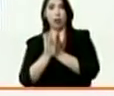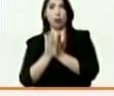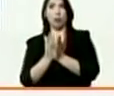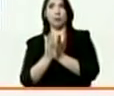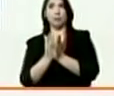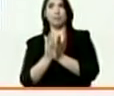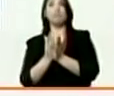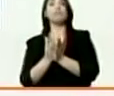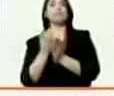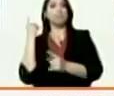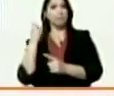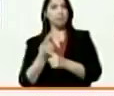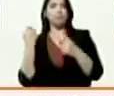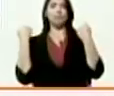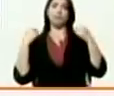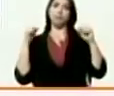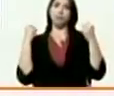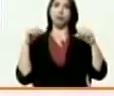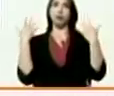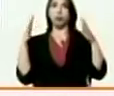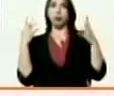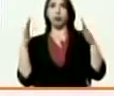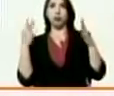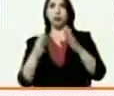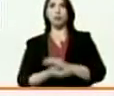también merece un gran aplauso.